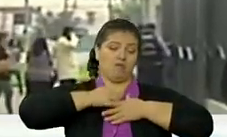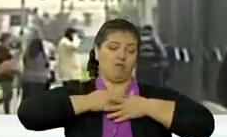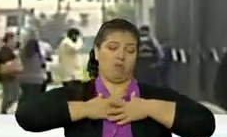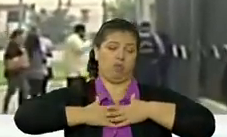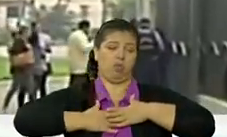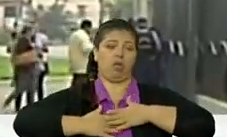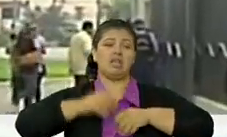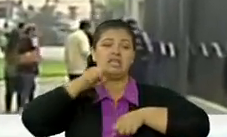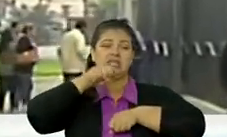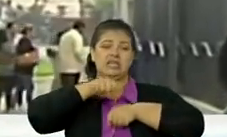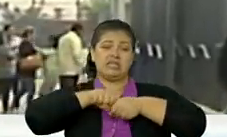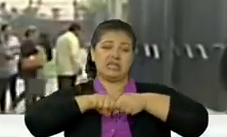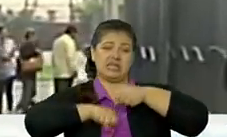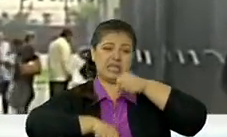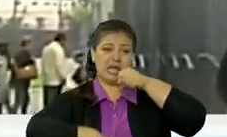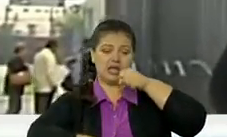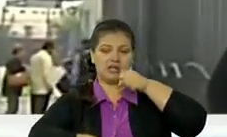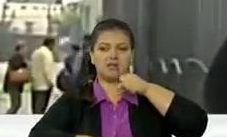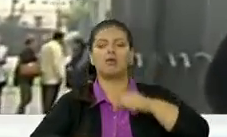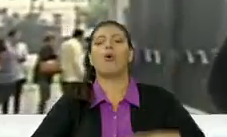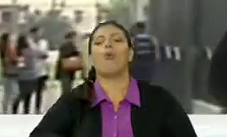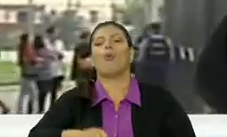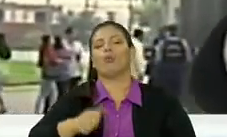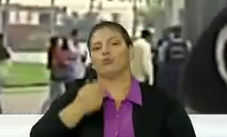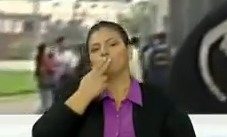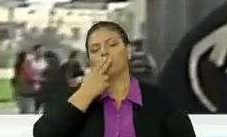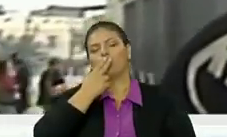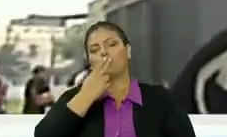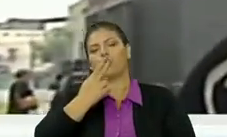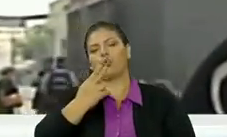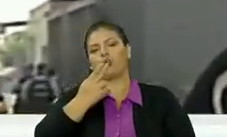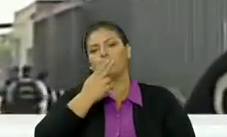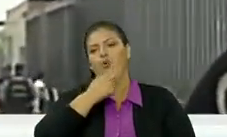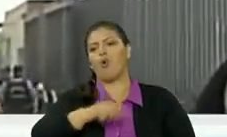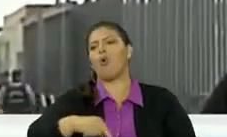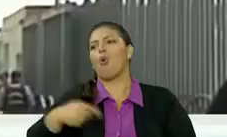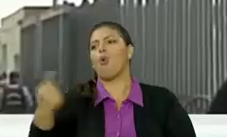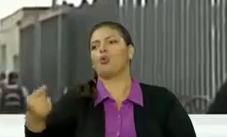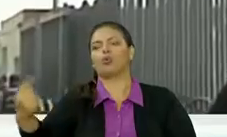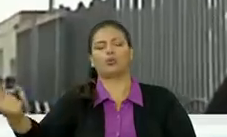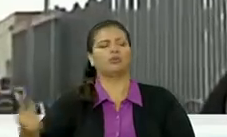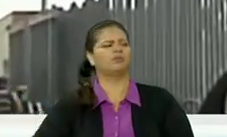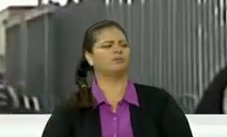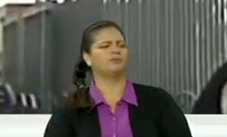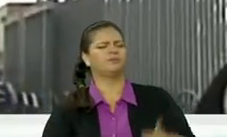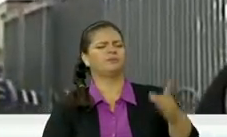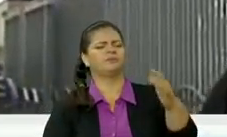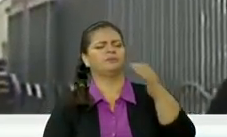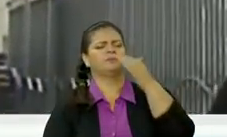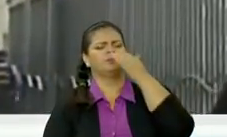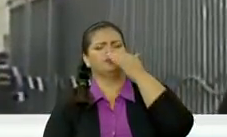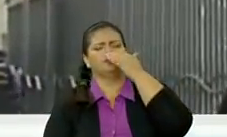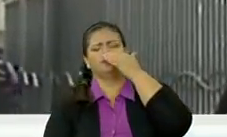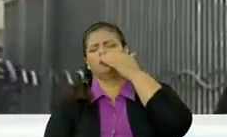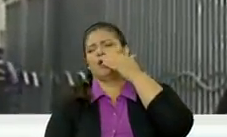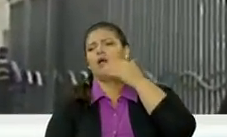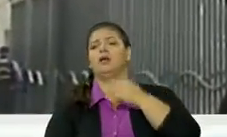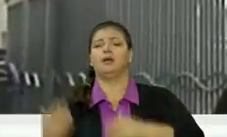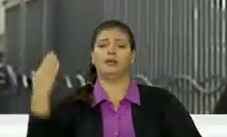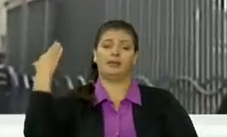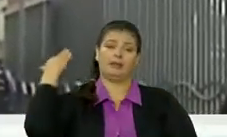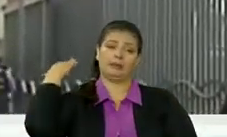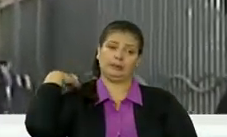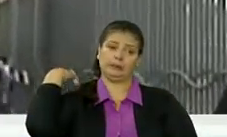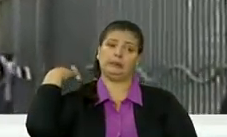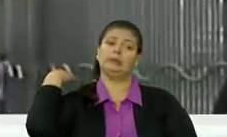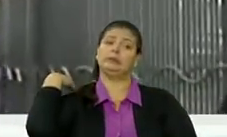muy tempranas. Y además tenemos que tener en cuenta que el cigarrillo eleva en 3 veces el peligro de enfermedades